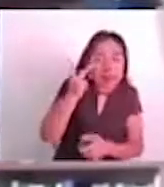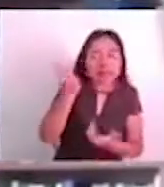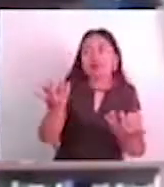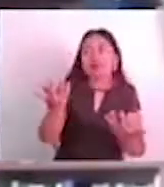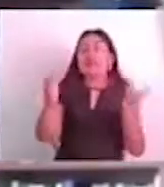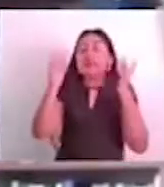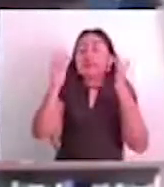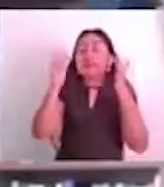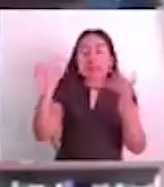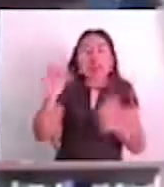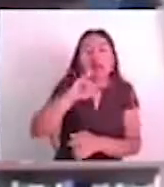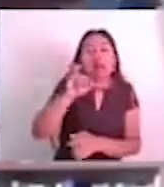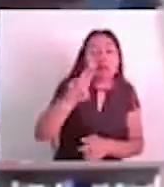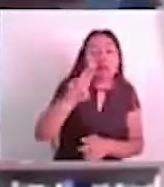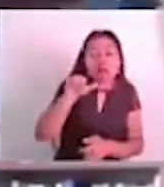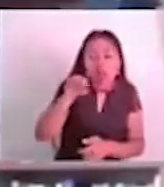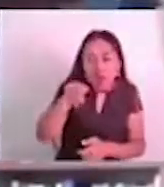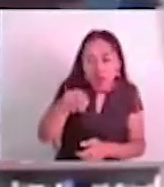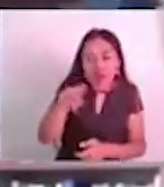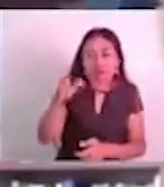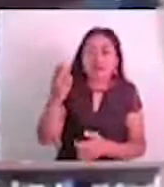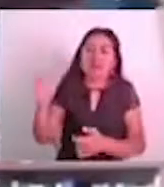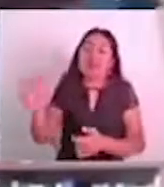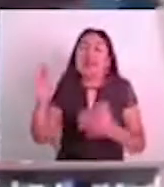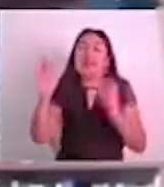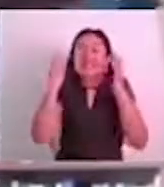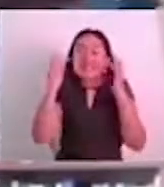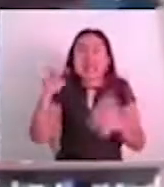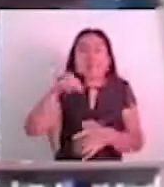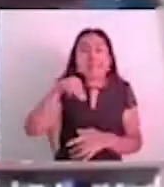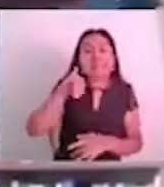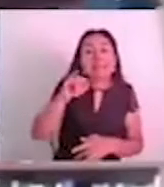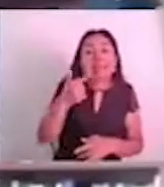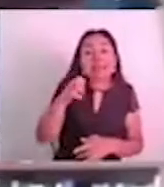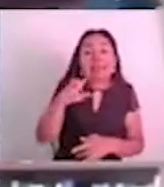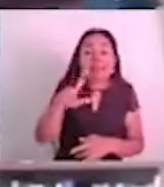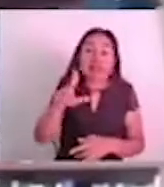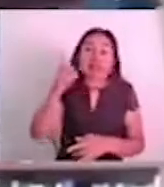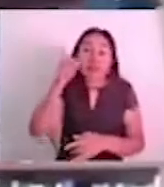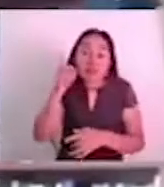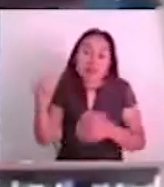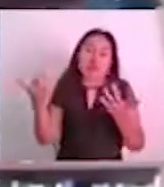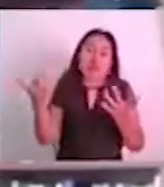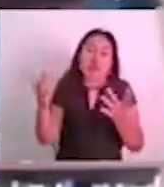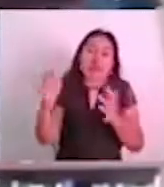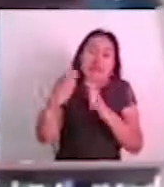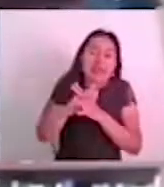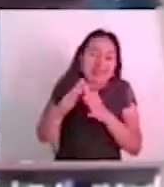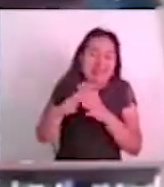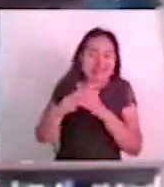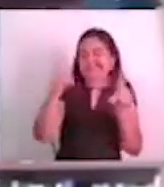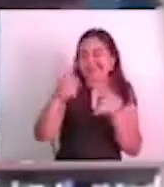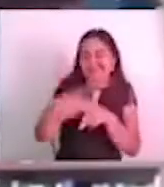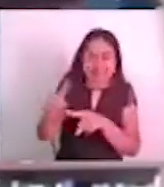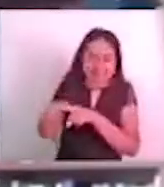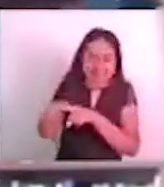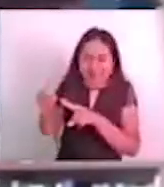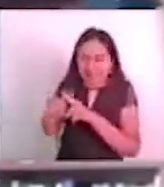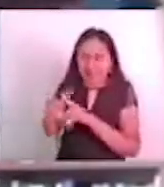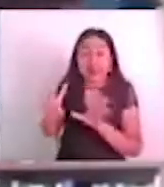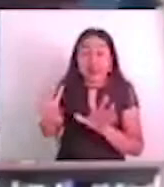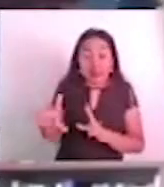San Miguel del dios de la guerra, Camachtle. En fin, uno puede saber dónde estaba el